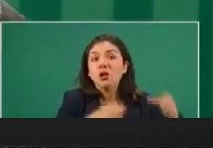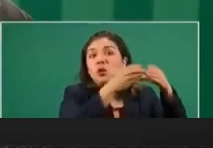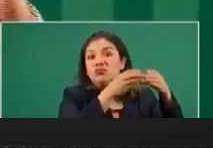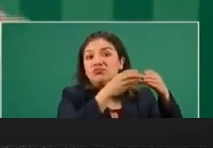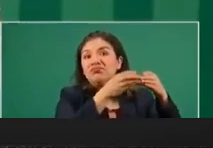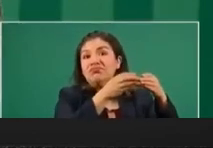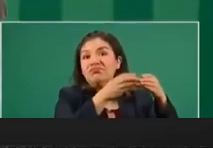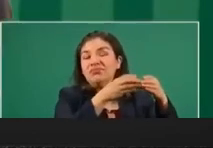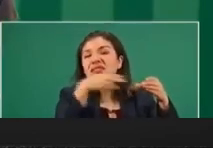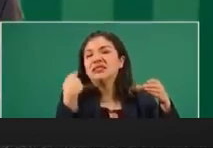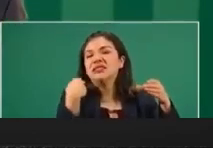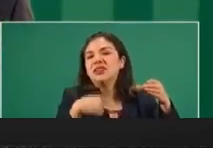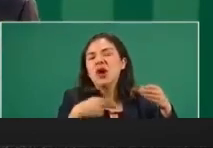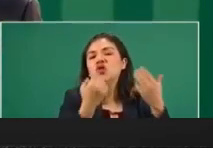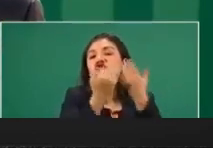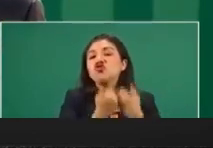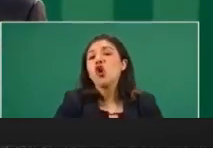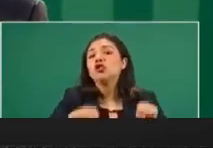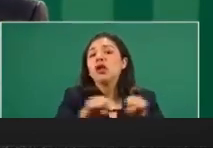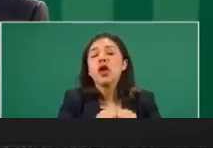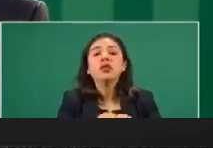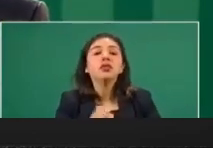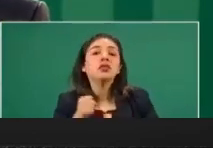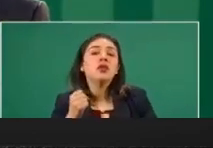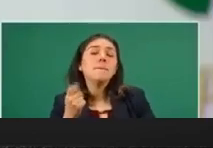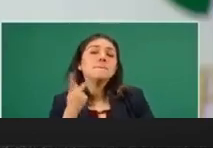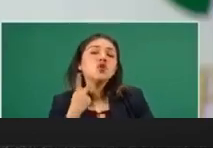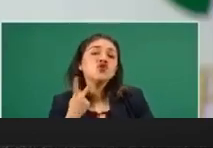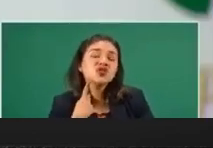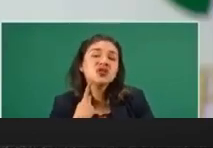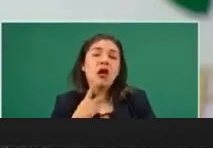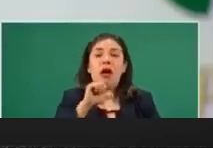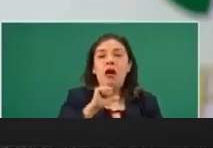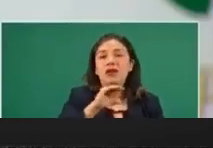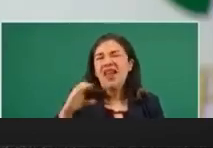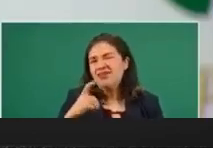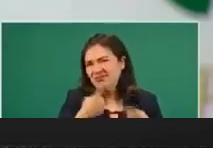la llamada sociedad política, sociedad civil,